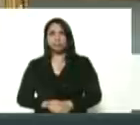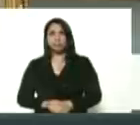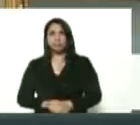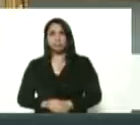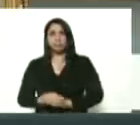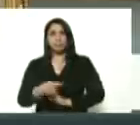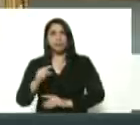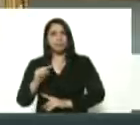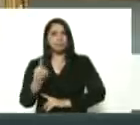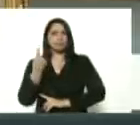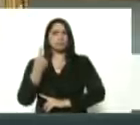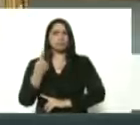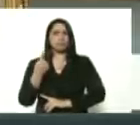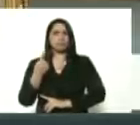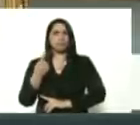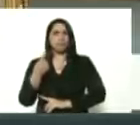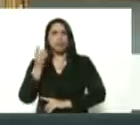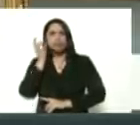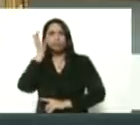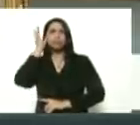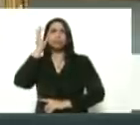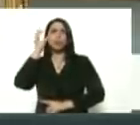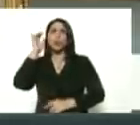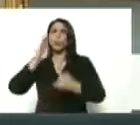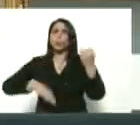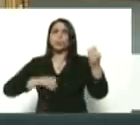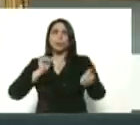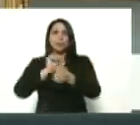primarias que surgen de las últimas capturas.